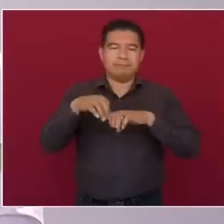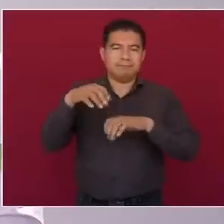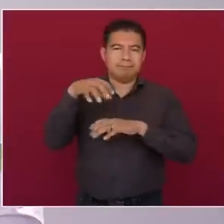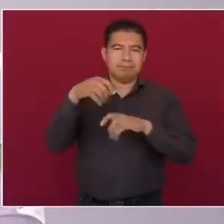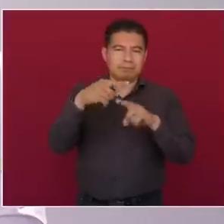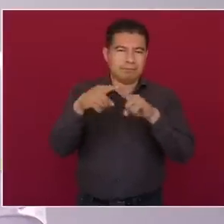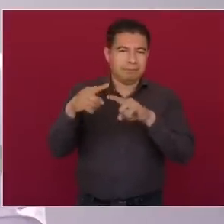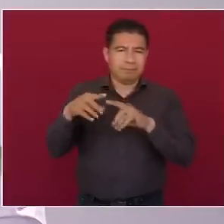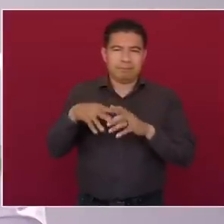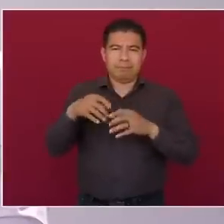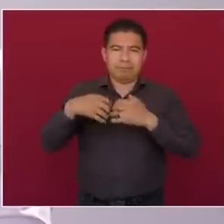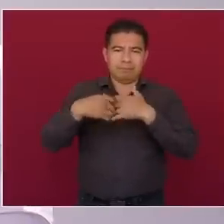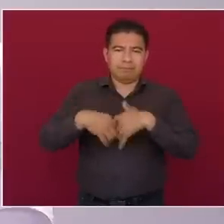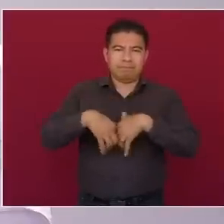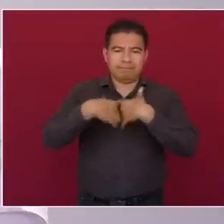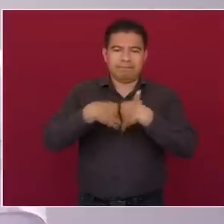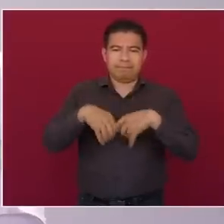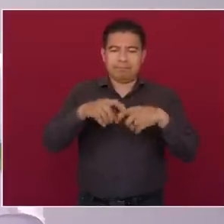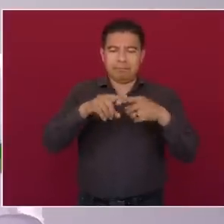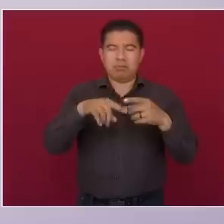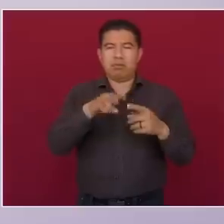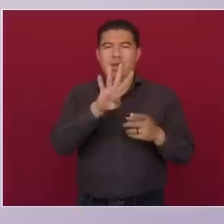2.145 equipos dinámicos,